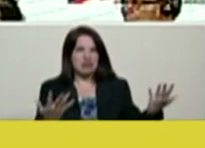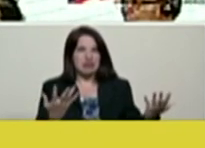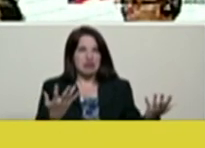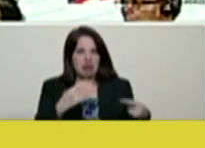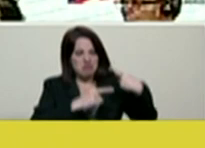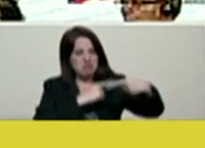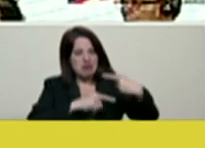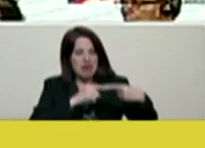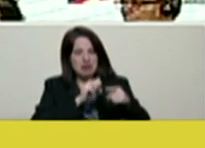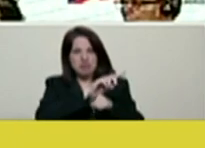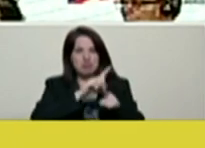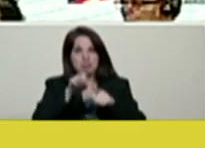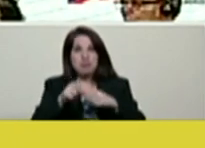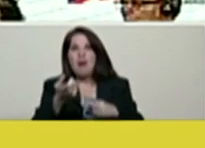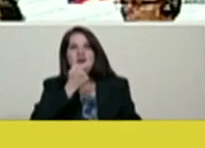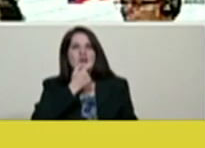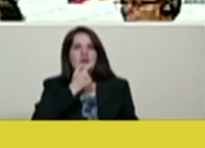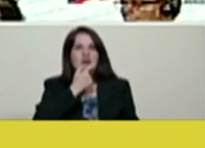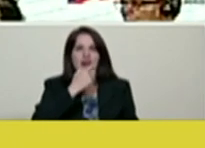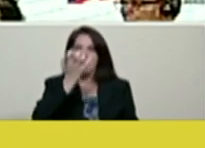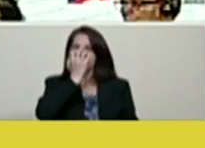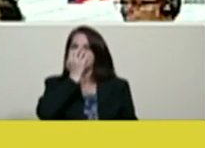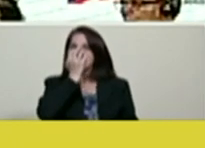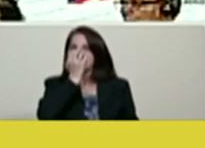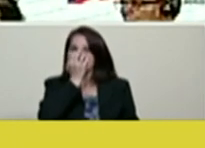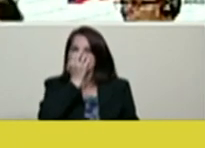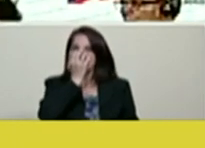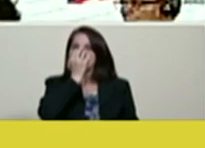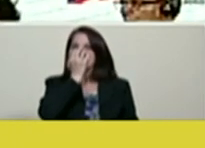guayas, pitos, máscaras antigás,